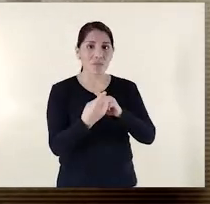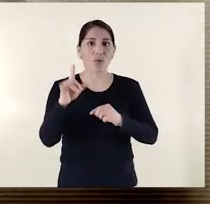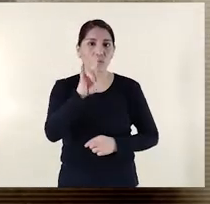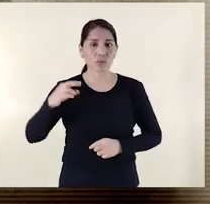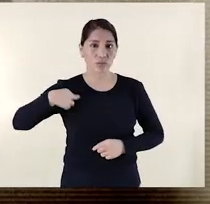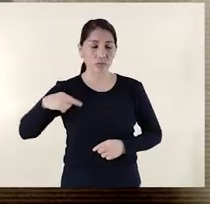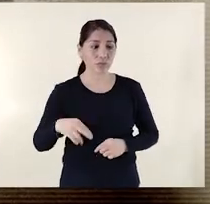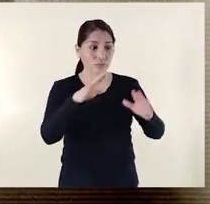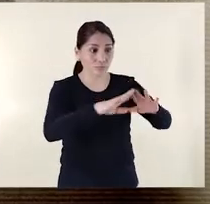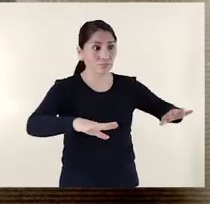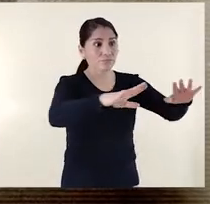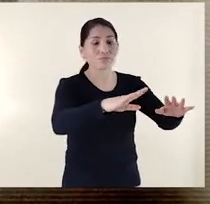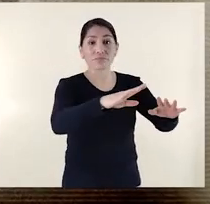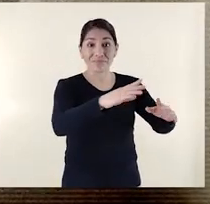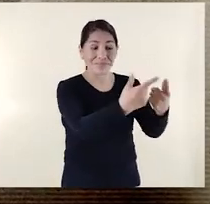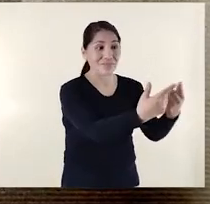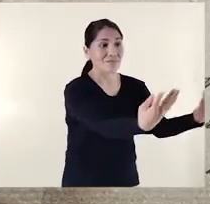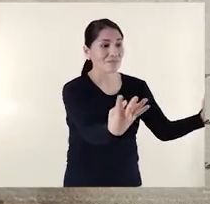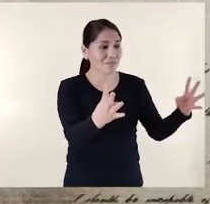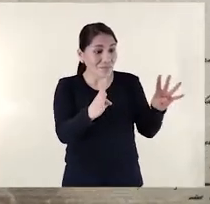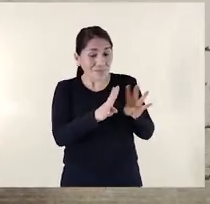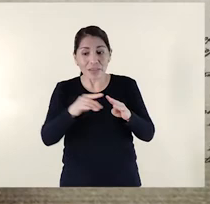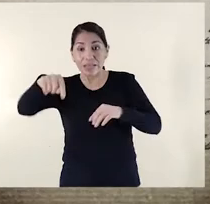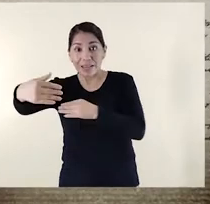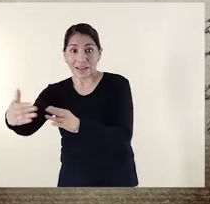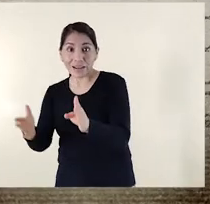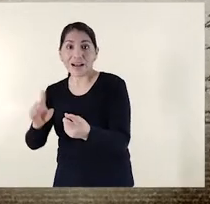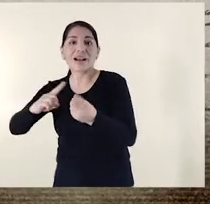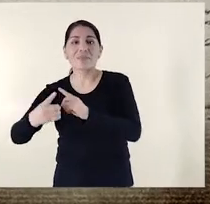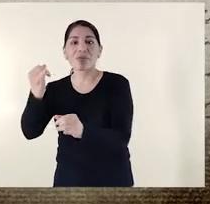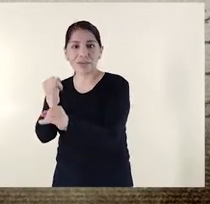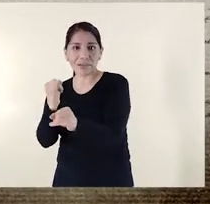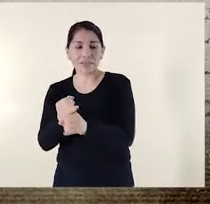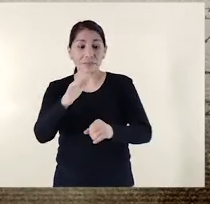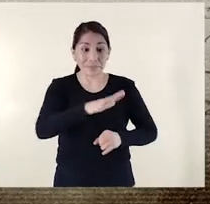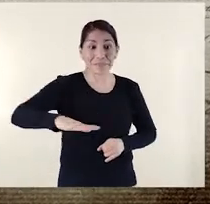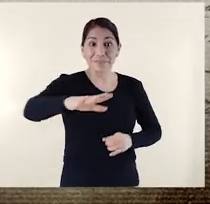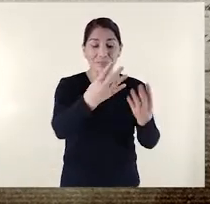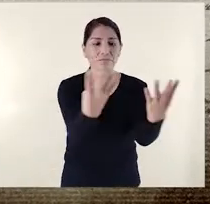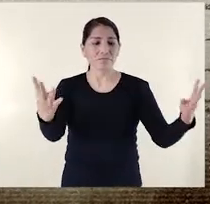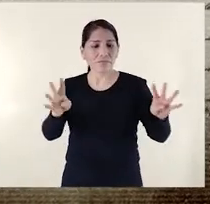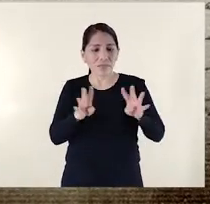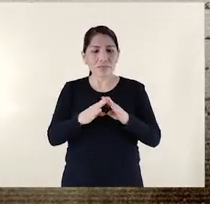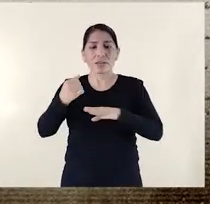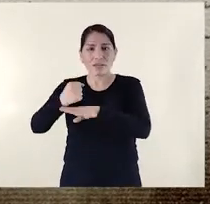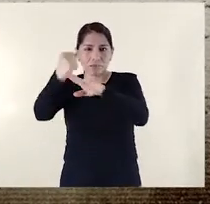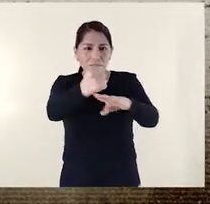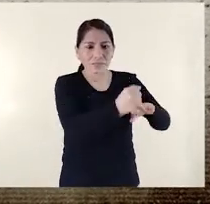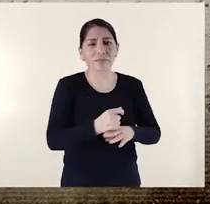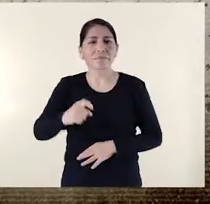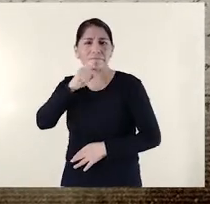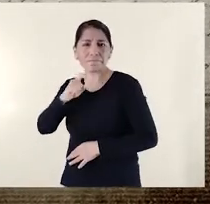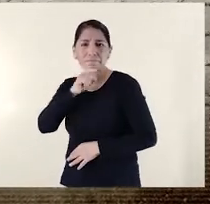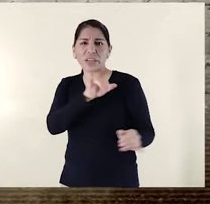A los patios los transformó en claustros y al principal en la capilla. Alrededor del segundo claustro instaló las celdas al igual que